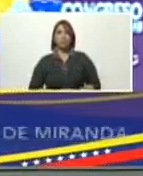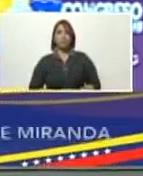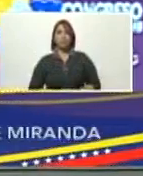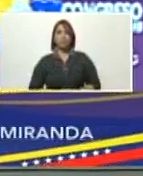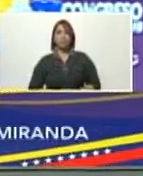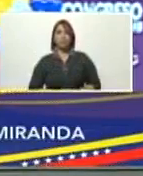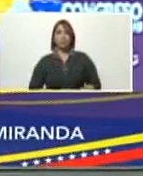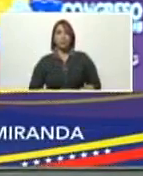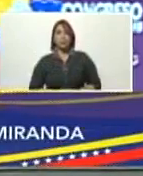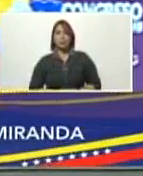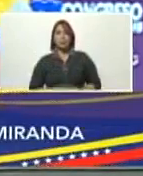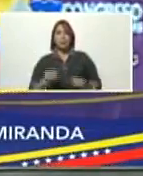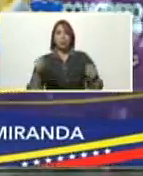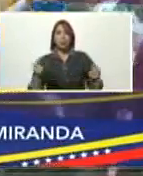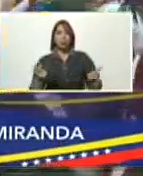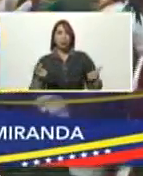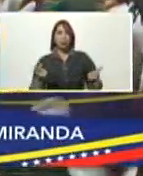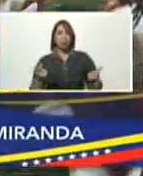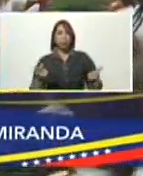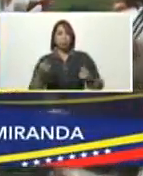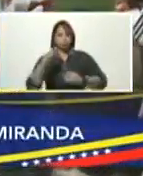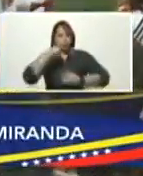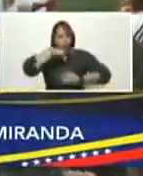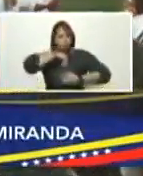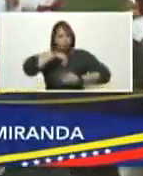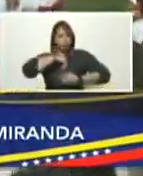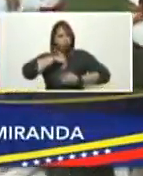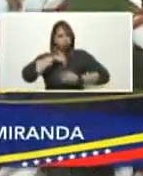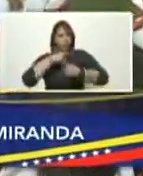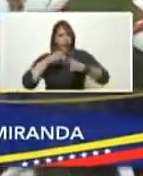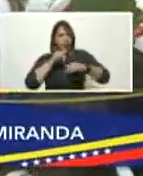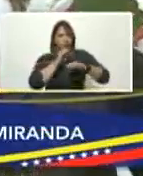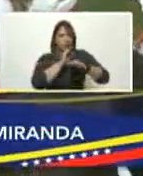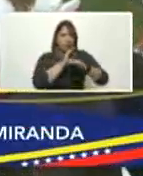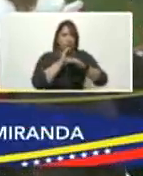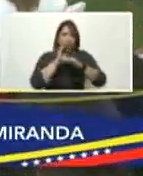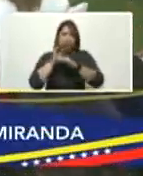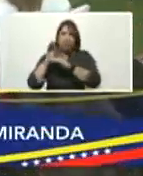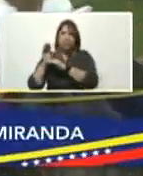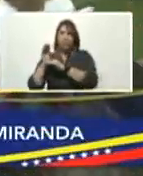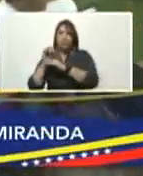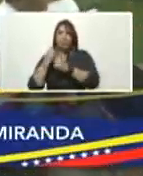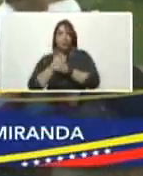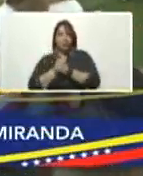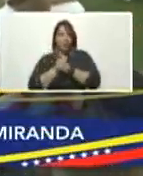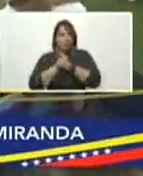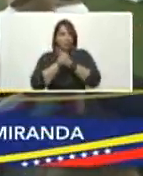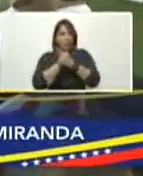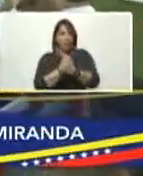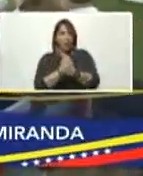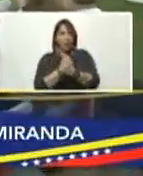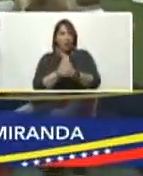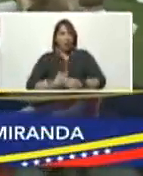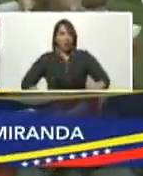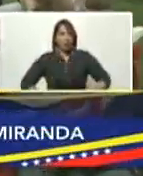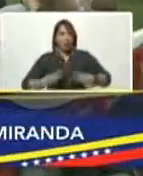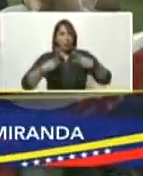Un sentido innato para proteger y amar a la